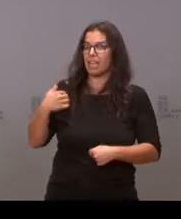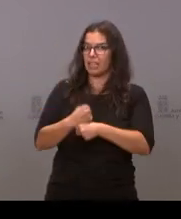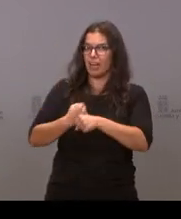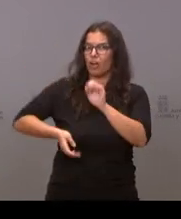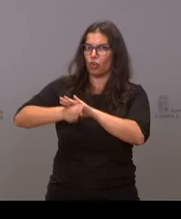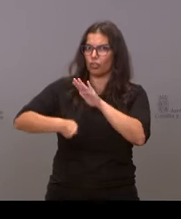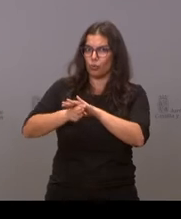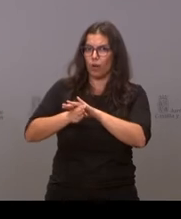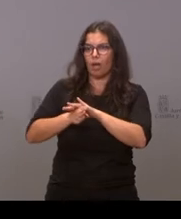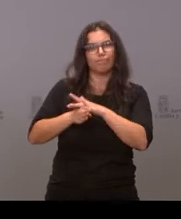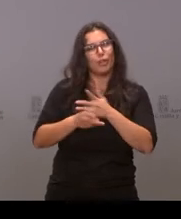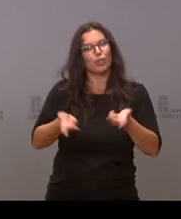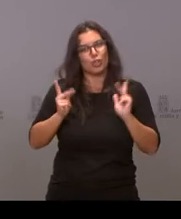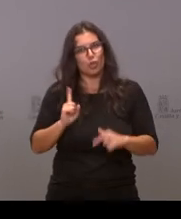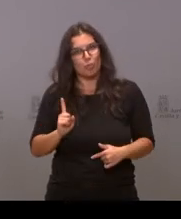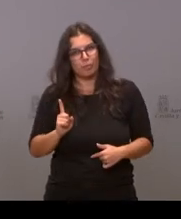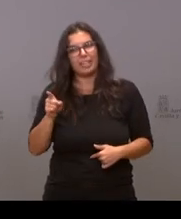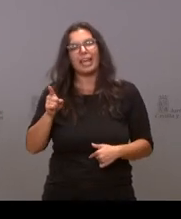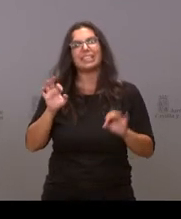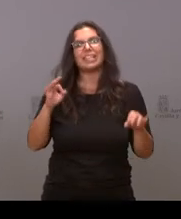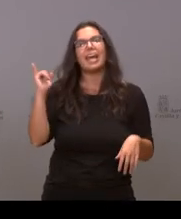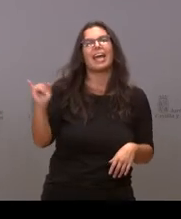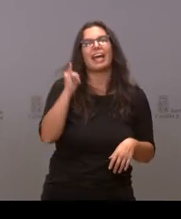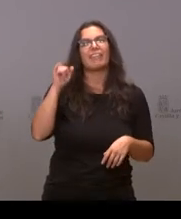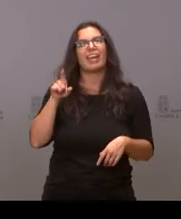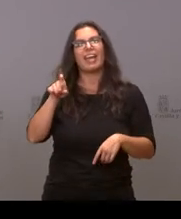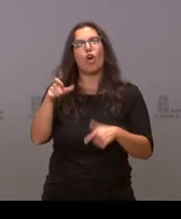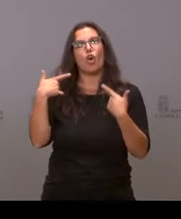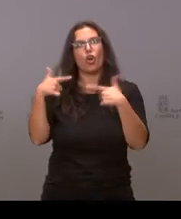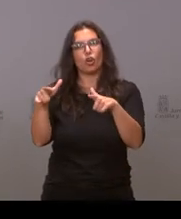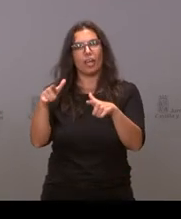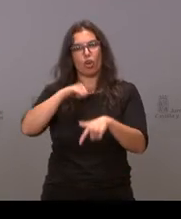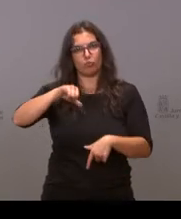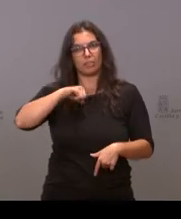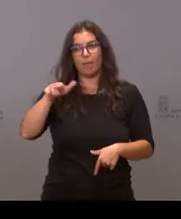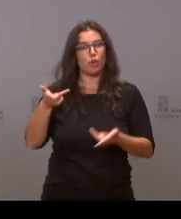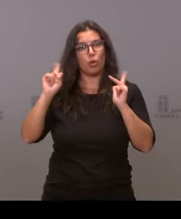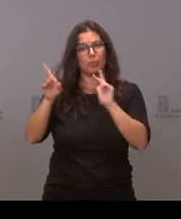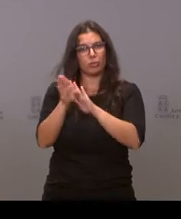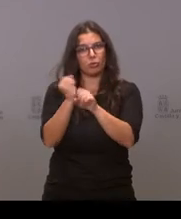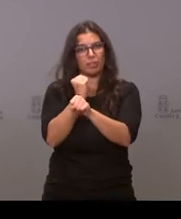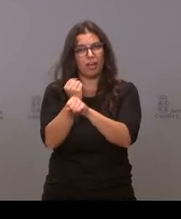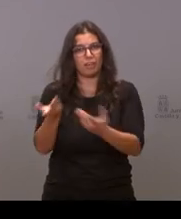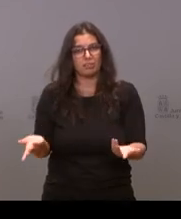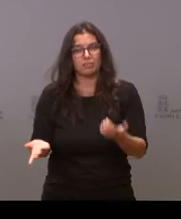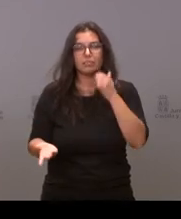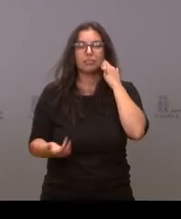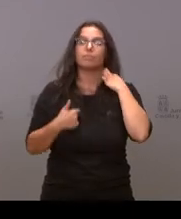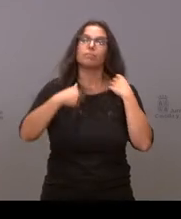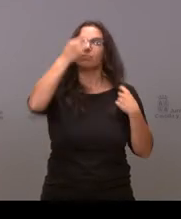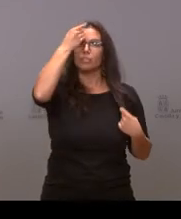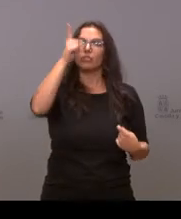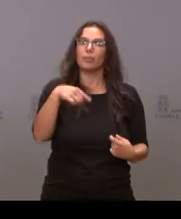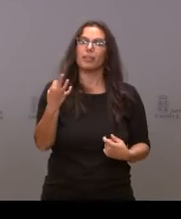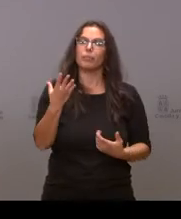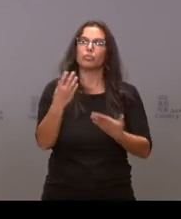se le ha permitido es el gran jefe de oncología del hospital sí yo creo que también tenemos que hacer todos una